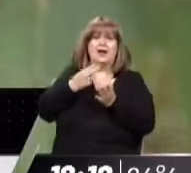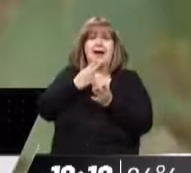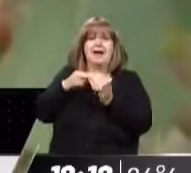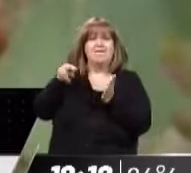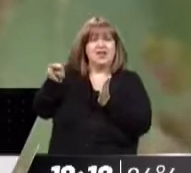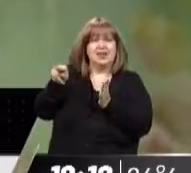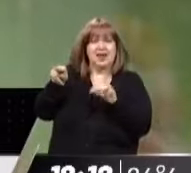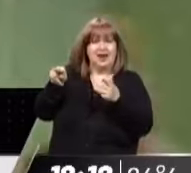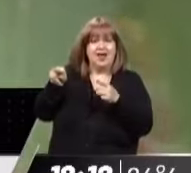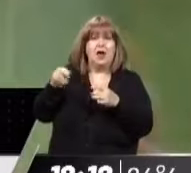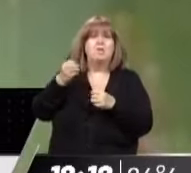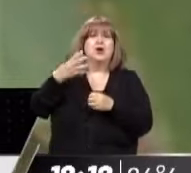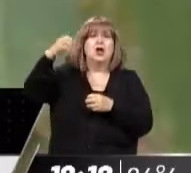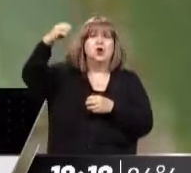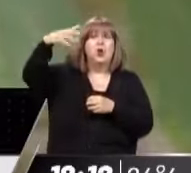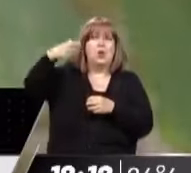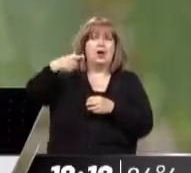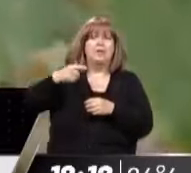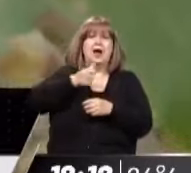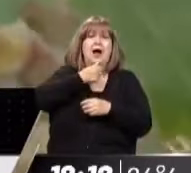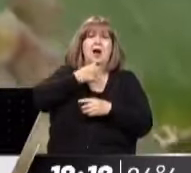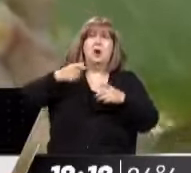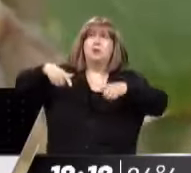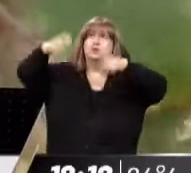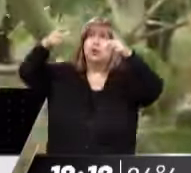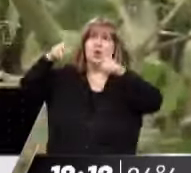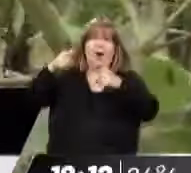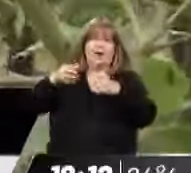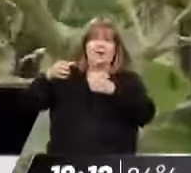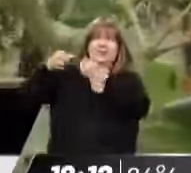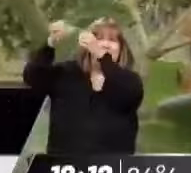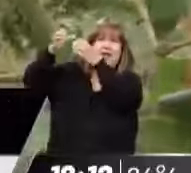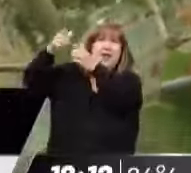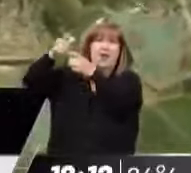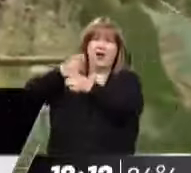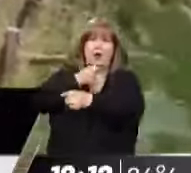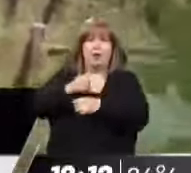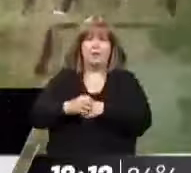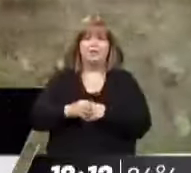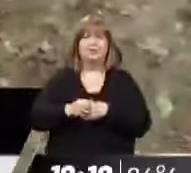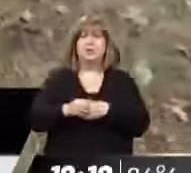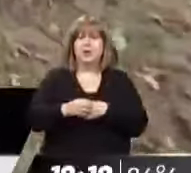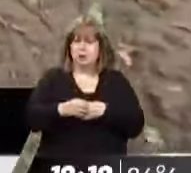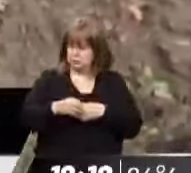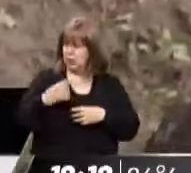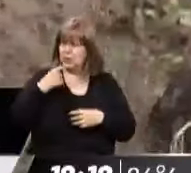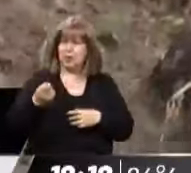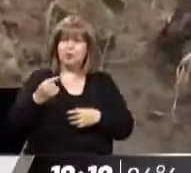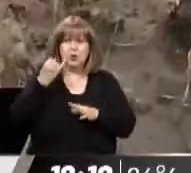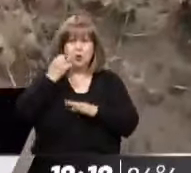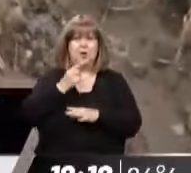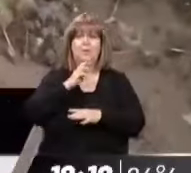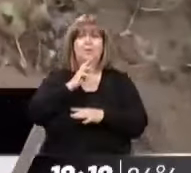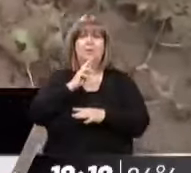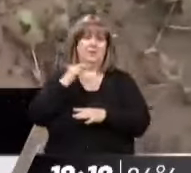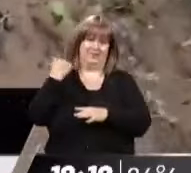podía cargar, no tengo agua arriba, tengo que pedir agua al vecino. ¿Han vivido algo similar en otra oportunidad? No, estas dos últimas tormentas que han venido ha